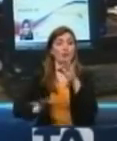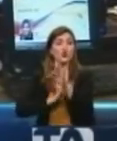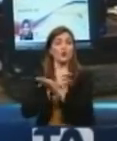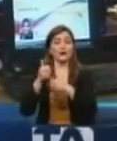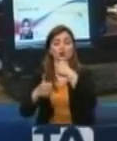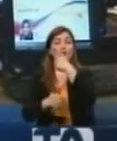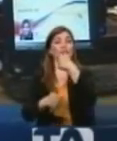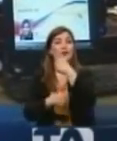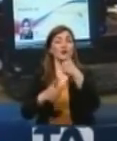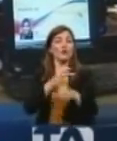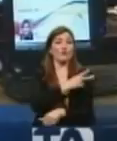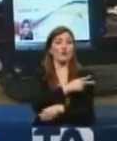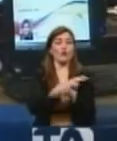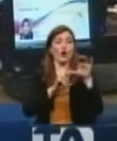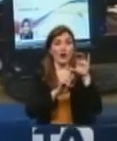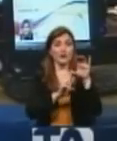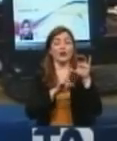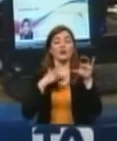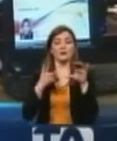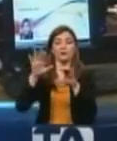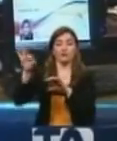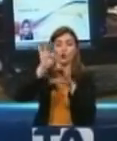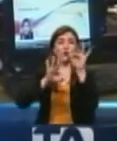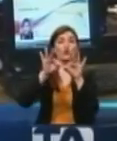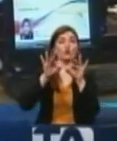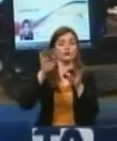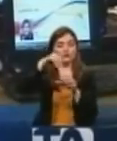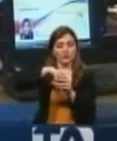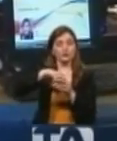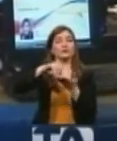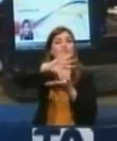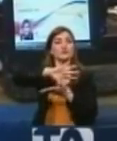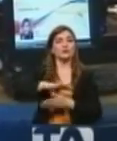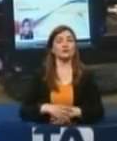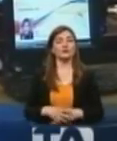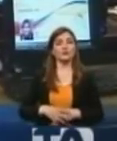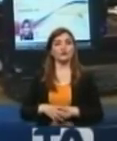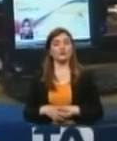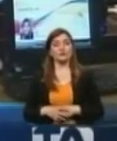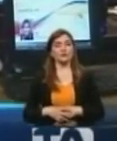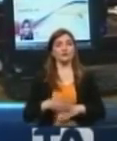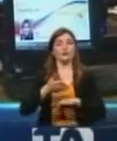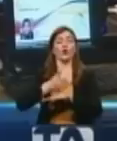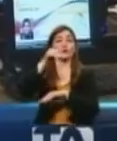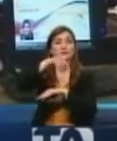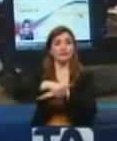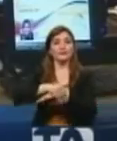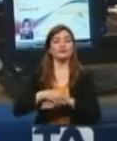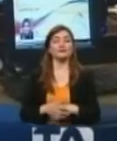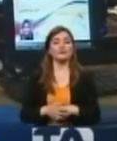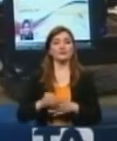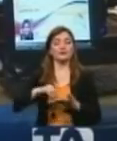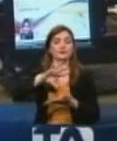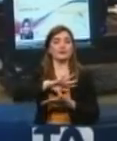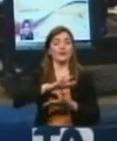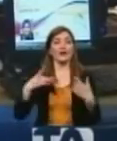Transitorio se elijan y se posesionen aquí en el Pleno Legislativo. Pero eso sucederá en horas de la tarde, ya que la Asamblea